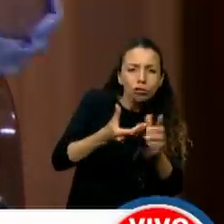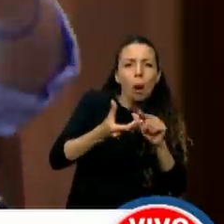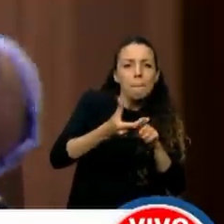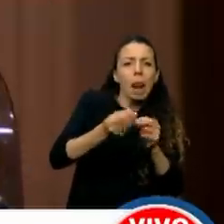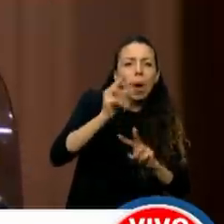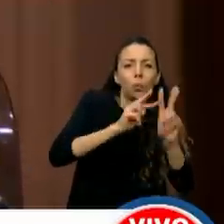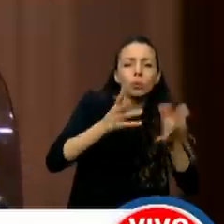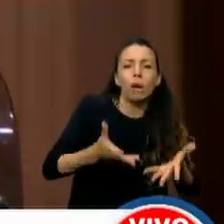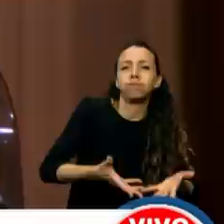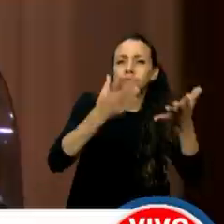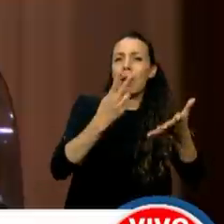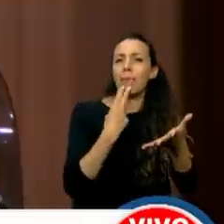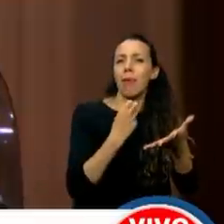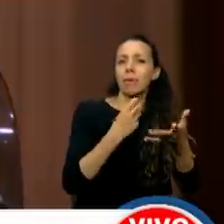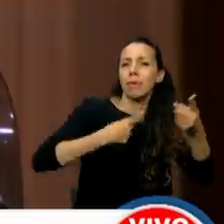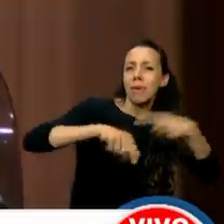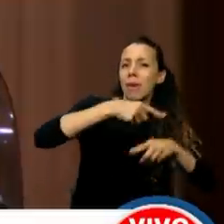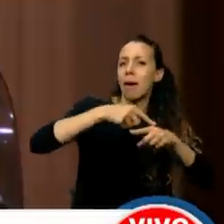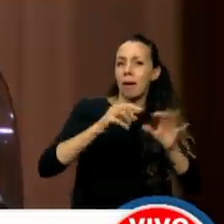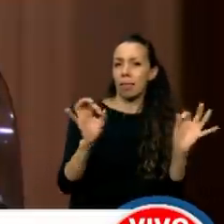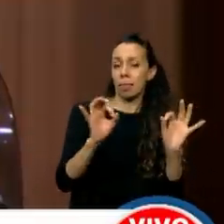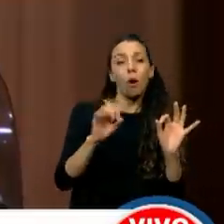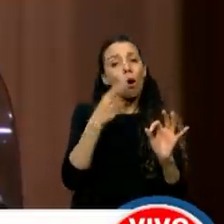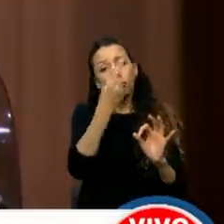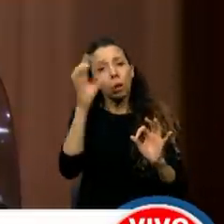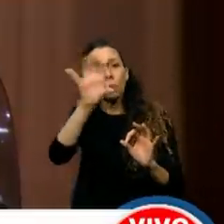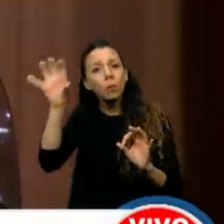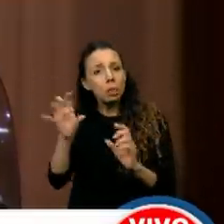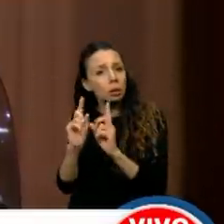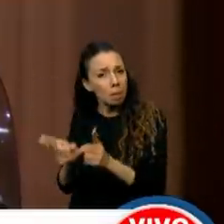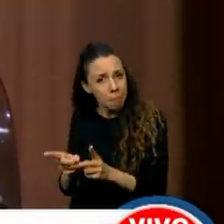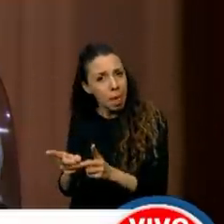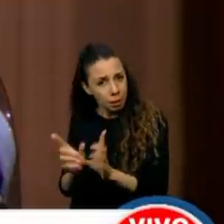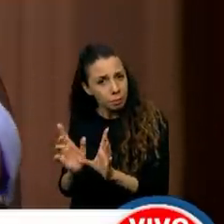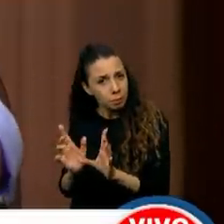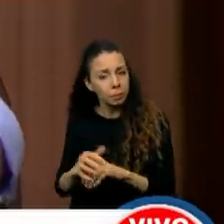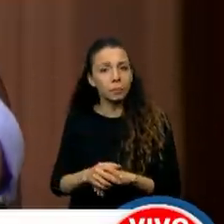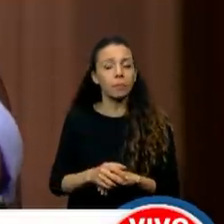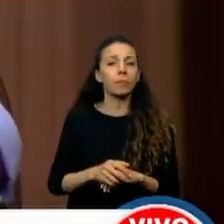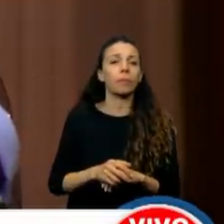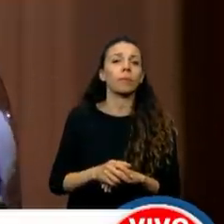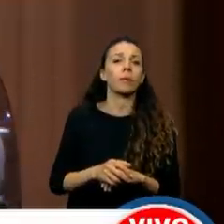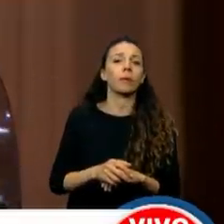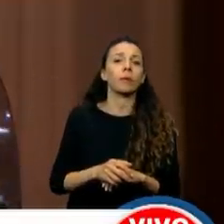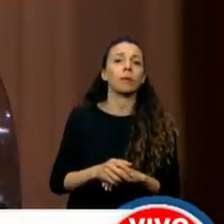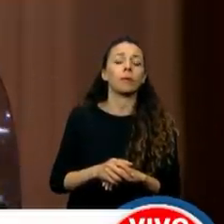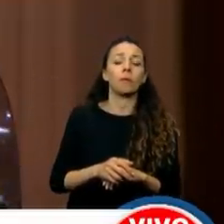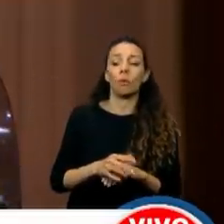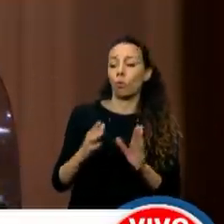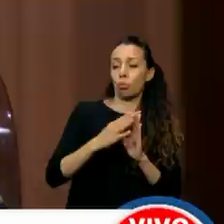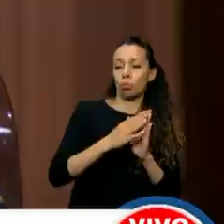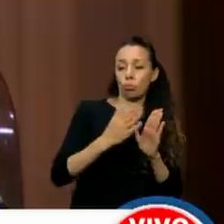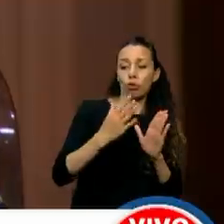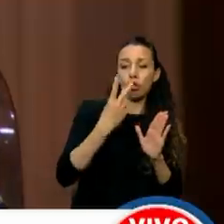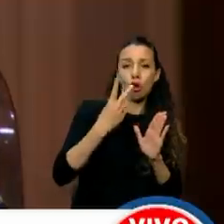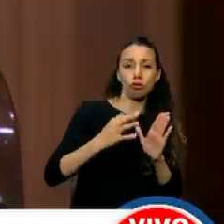al resto de las provincias también hemos conseguido a lo largo de de estos dos años me parece